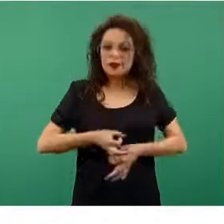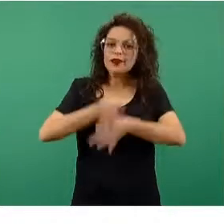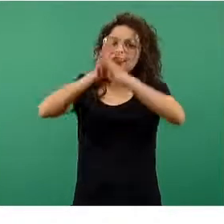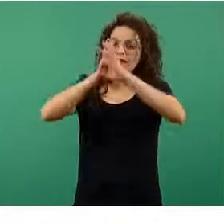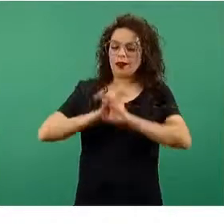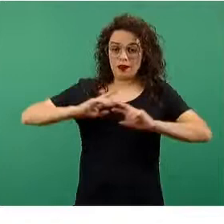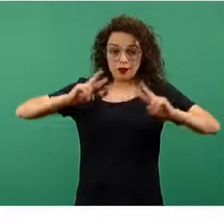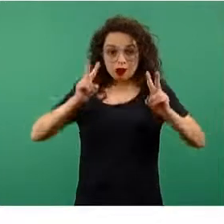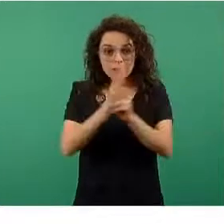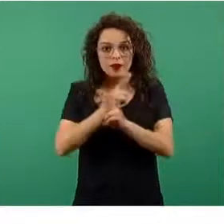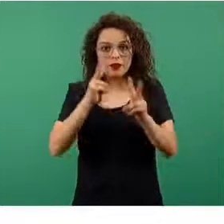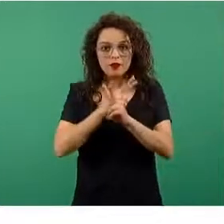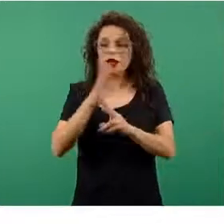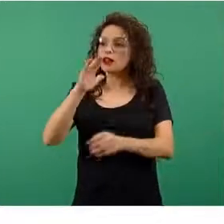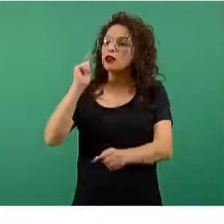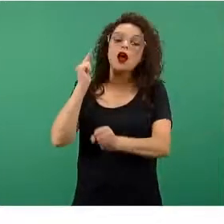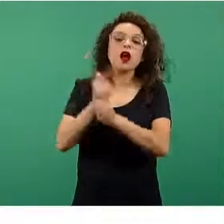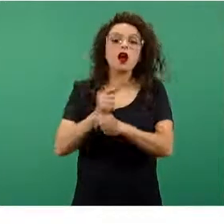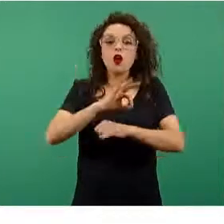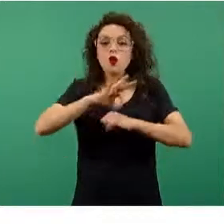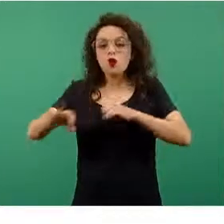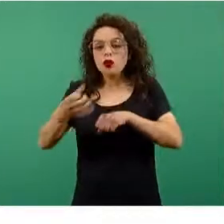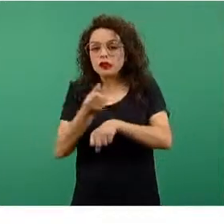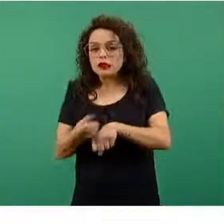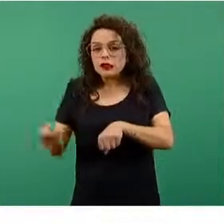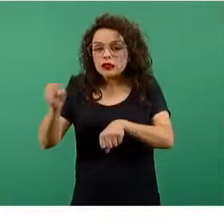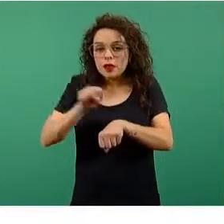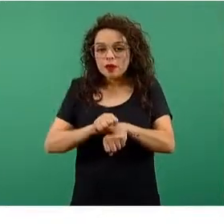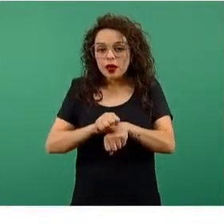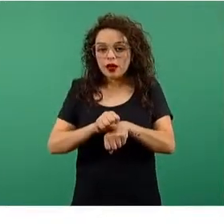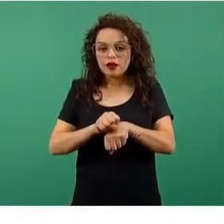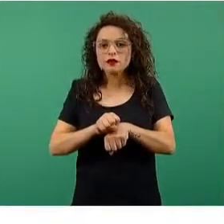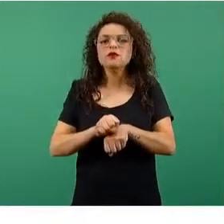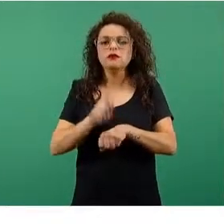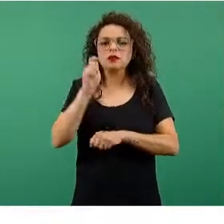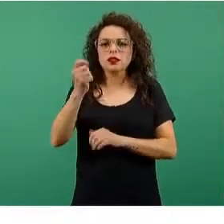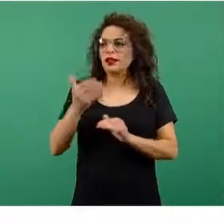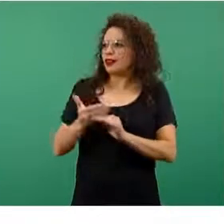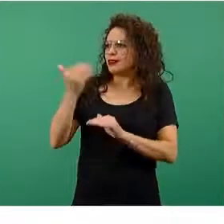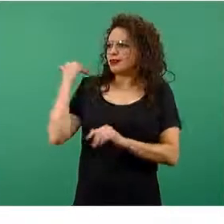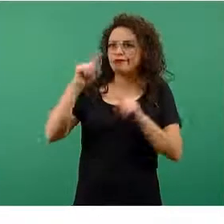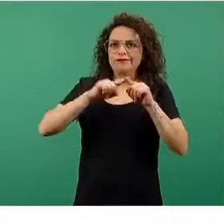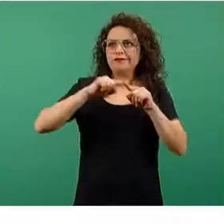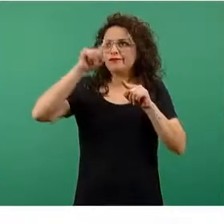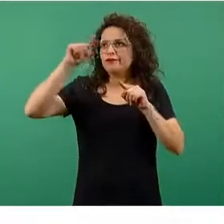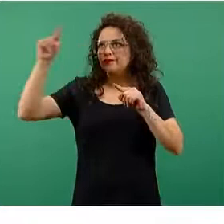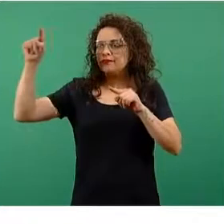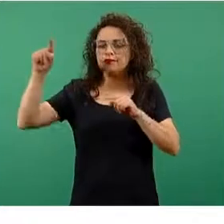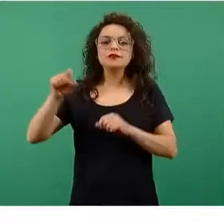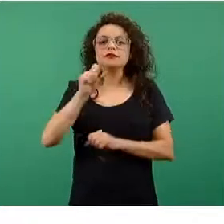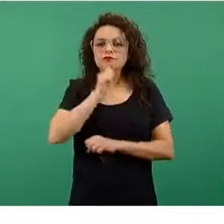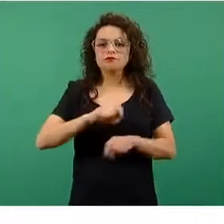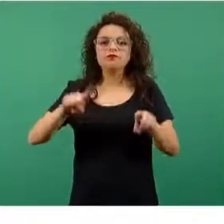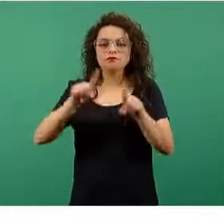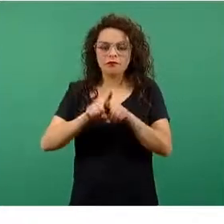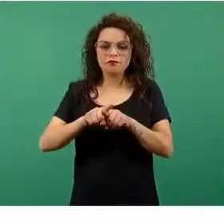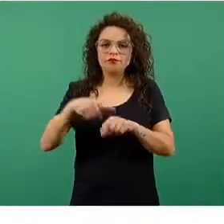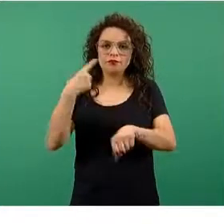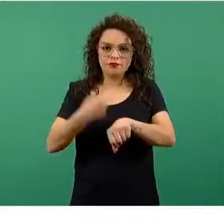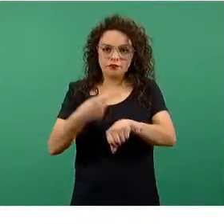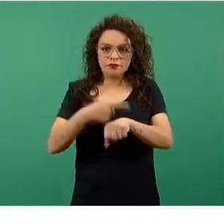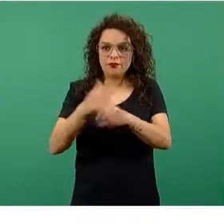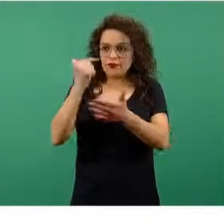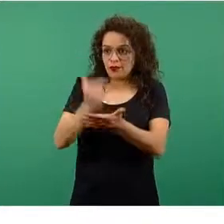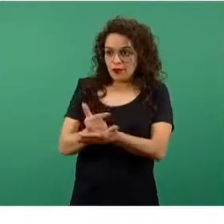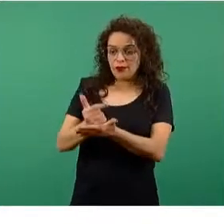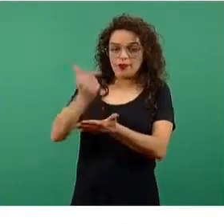últimas semanas y concomitante y congruente con la gráfica anterior de casos, también la enfermedad grave y por lo tanto la demanda